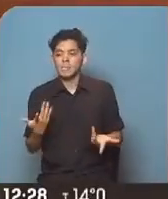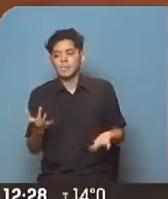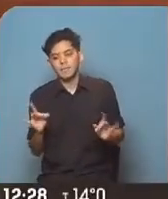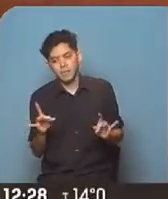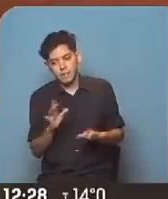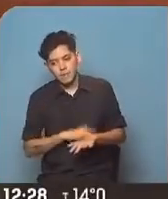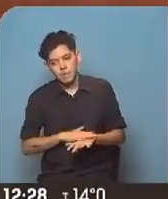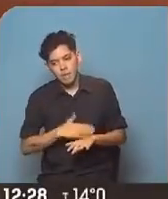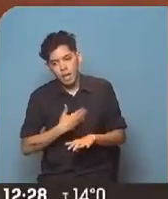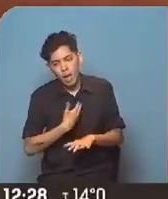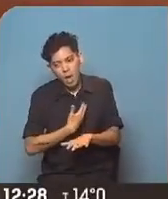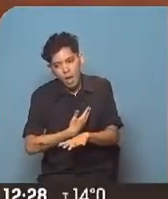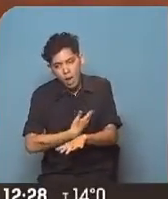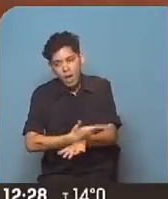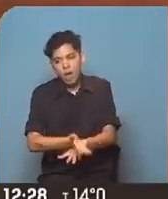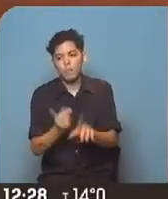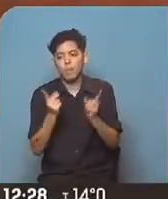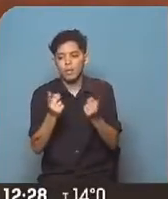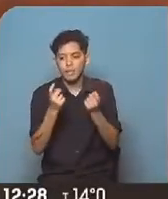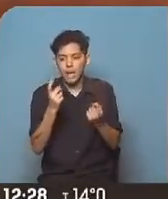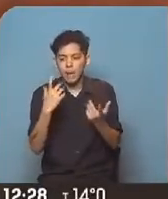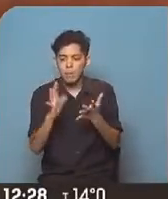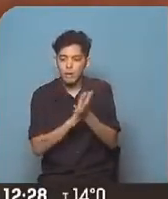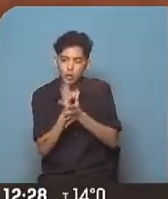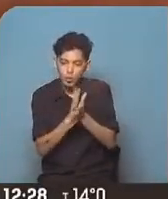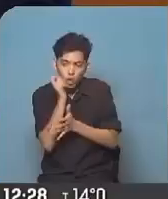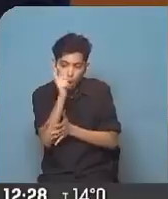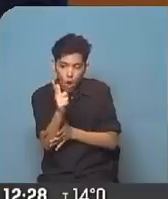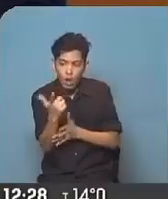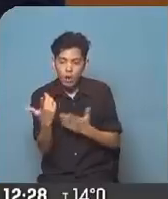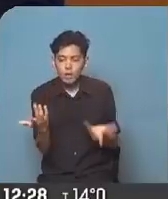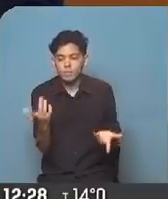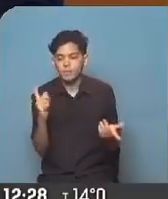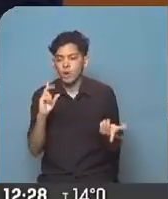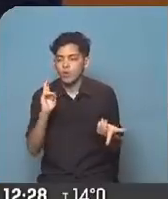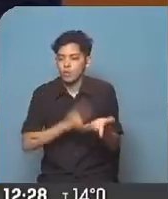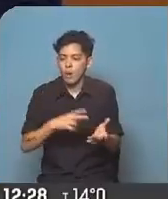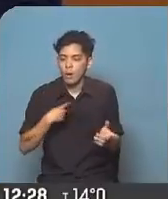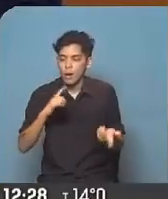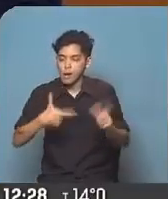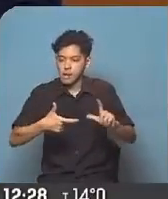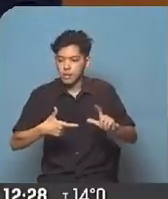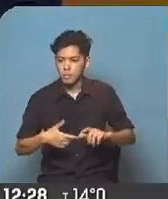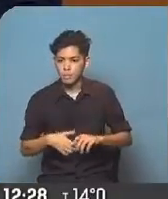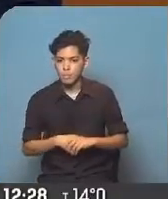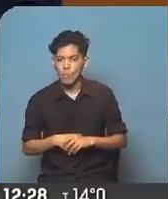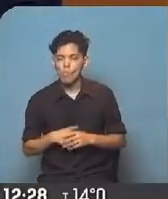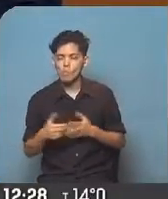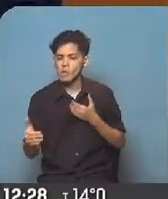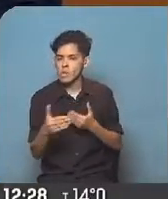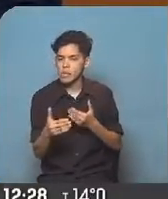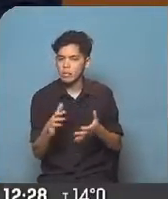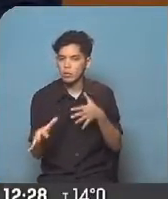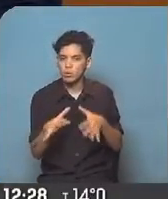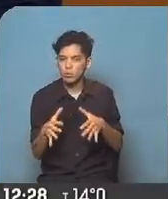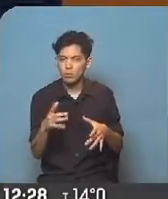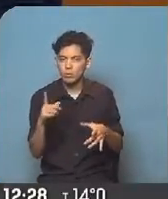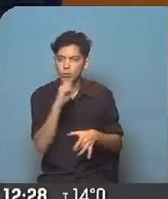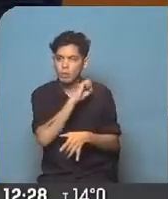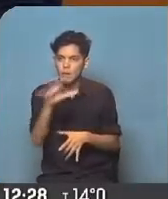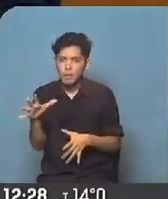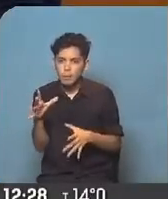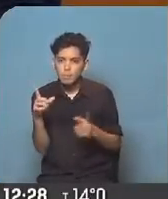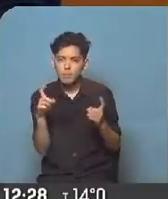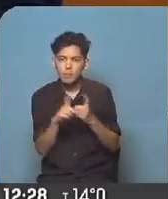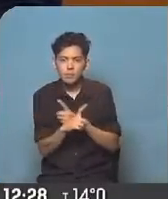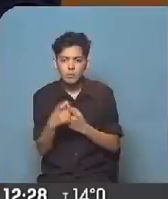solucionarse y volvimos a tener la volatilidad cambiaria. Gabriel, ¿ves en el horizonte un conflicto cercano nuevamente con el campo? Porque